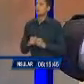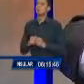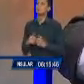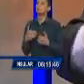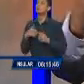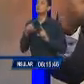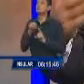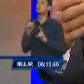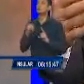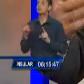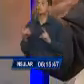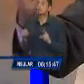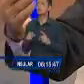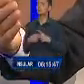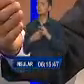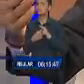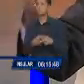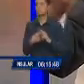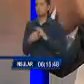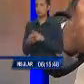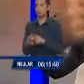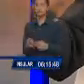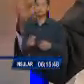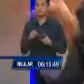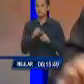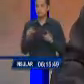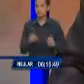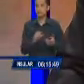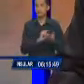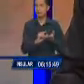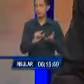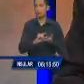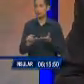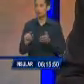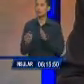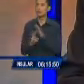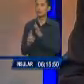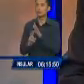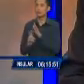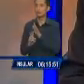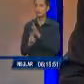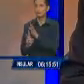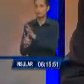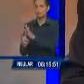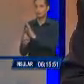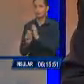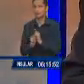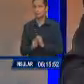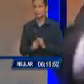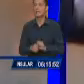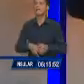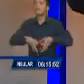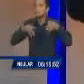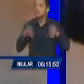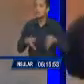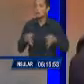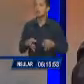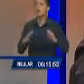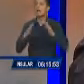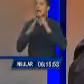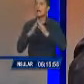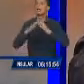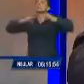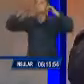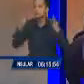un sistema de préstamos, de créditos, de vivienda, que además son otros créditos segurísimos, porque la casa ahí